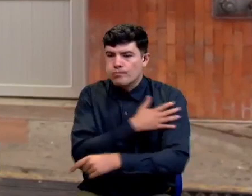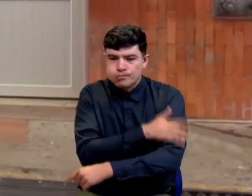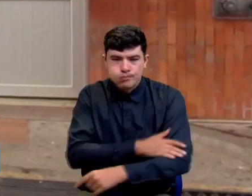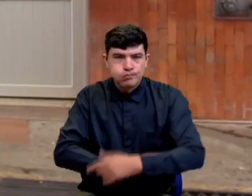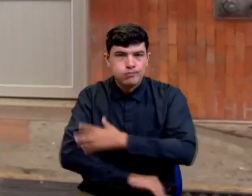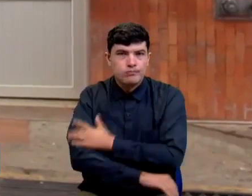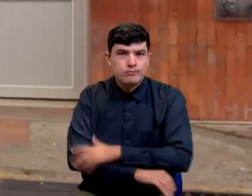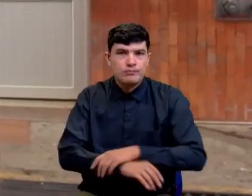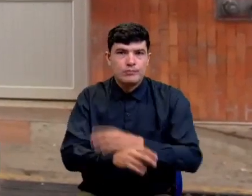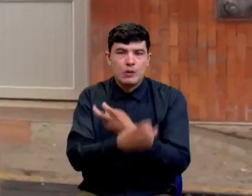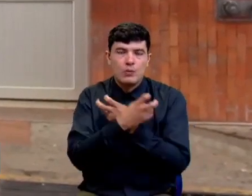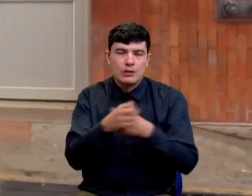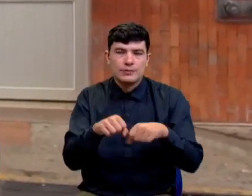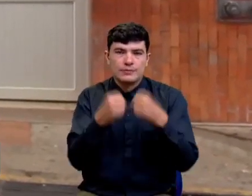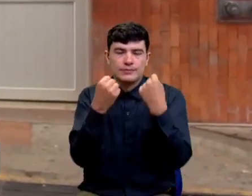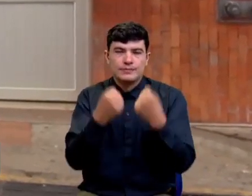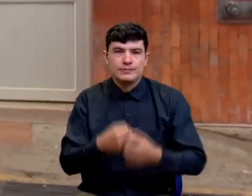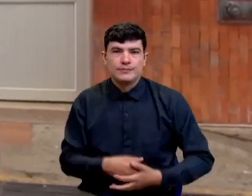extremidades.